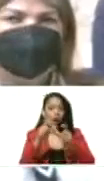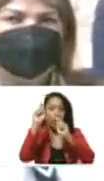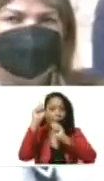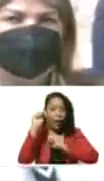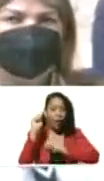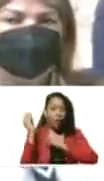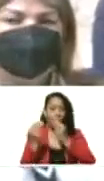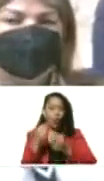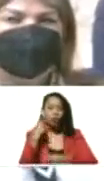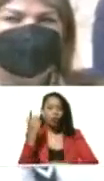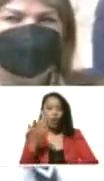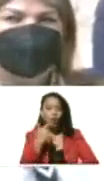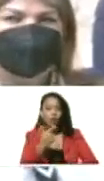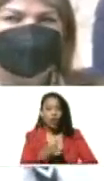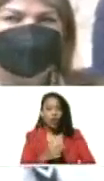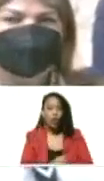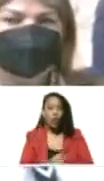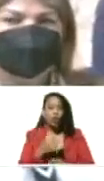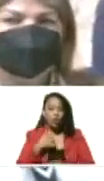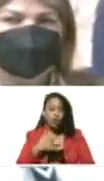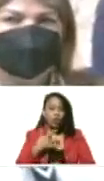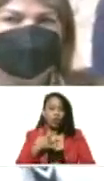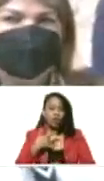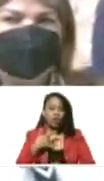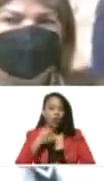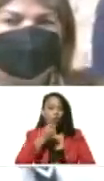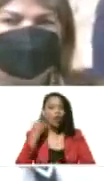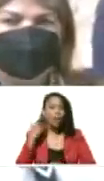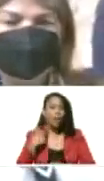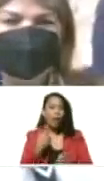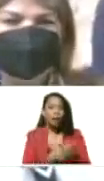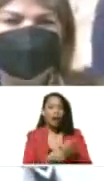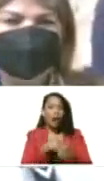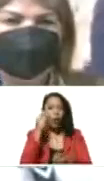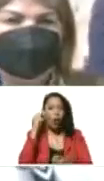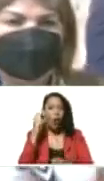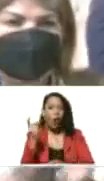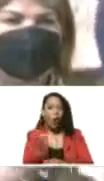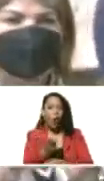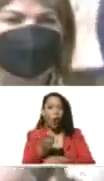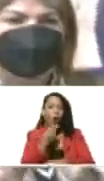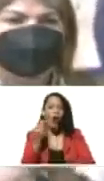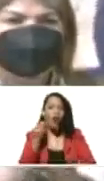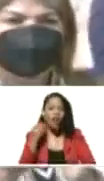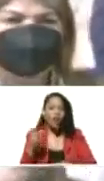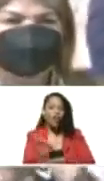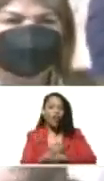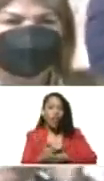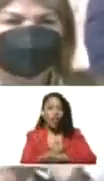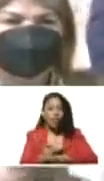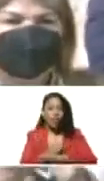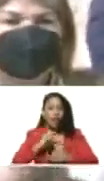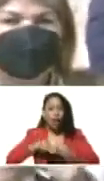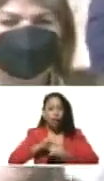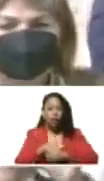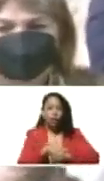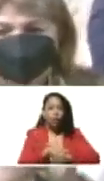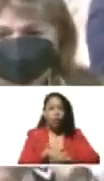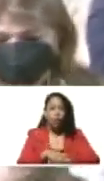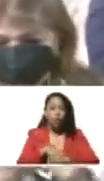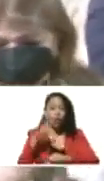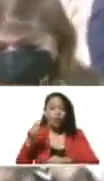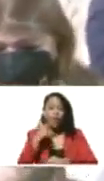no decirle también que me siento orgullosa de mi hermano joven, gobernador Héctor Rodríguez, quien nos ha